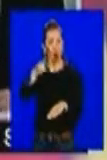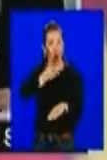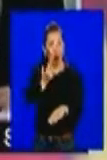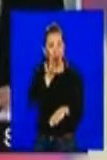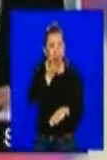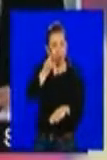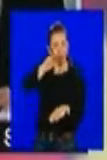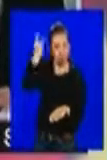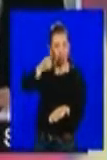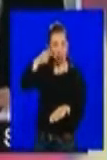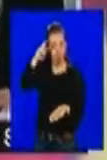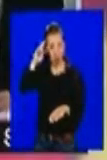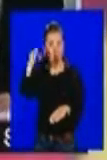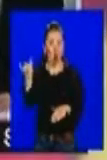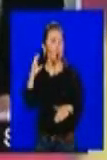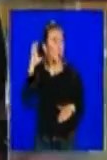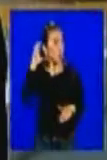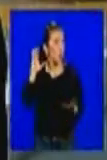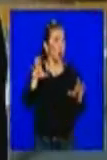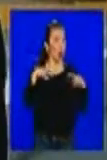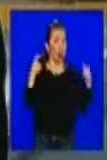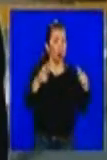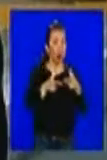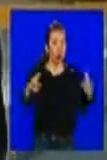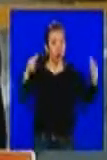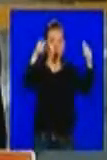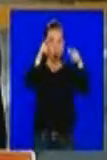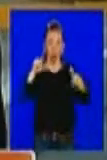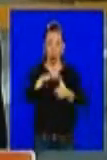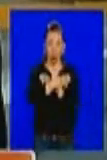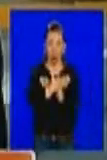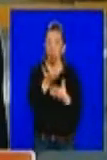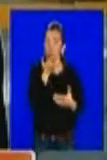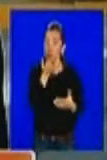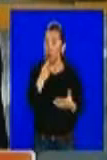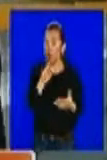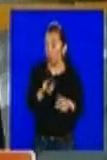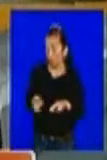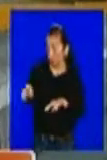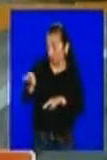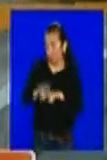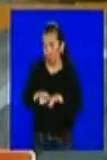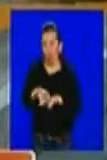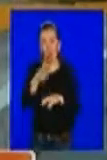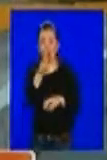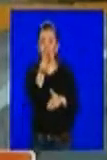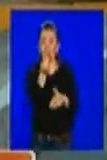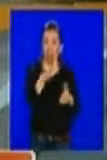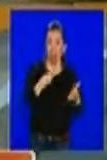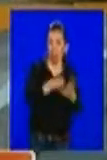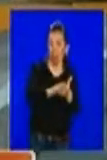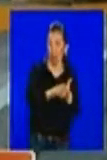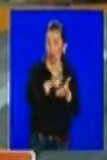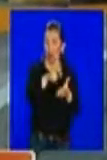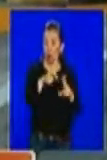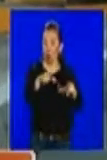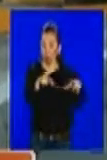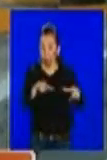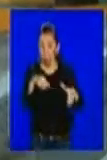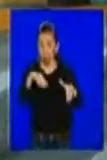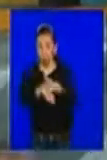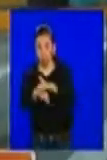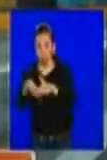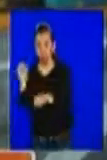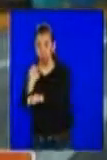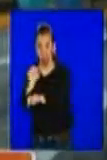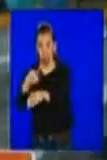este momento en el Congreso de la República y se trata de la sobretasa a la tarifa de los parqueaderos. Pero nos acompaña el representante a la